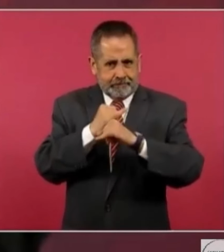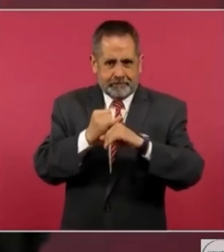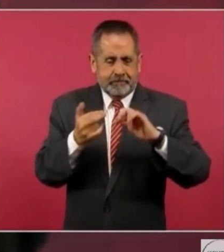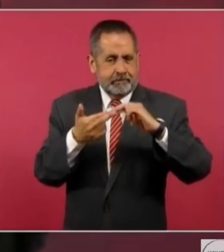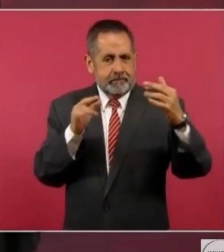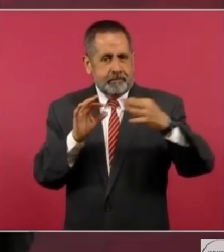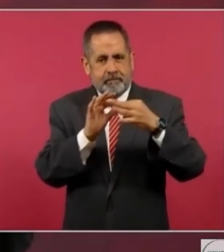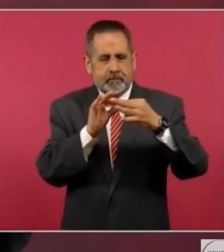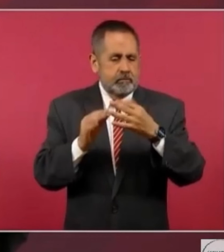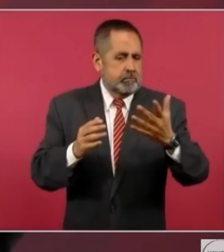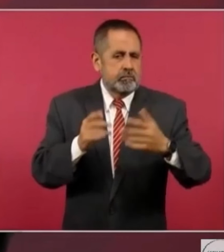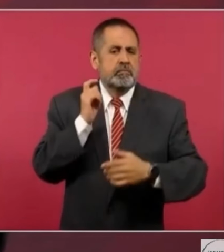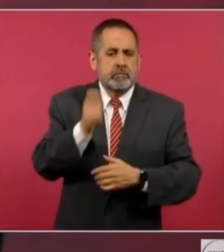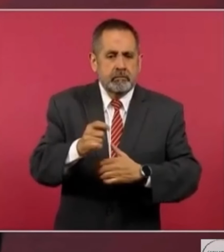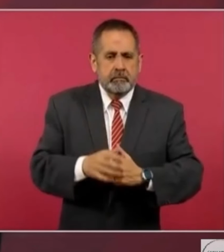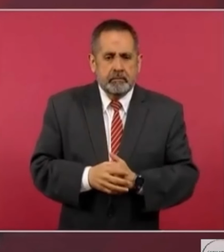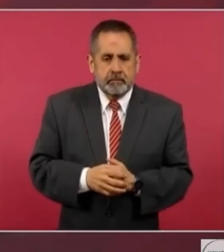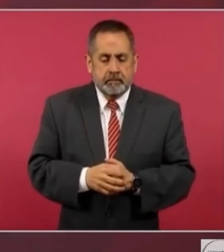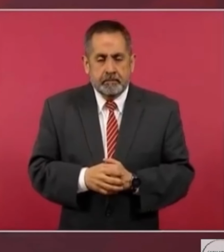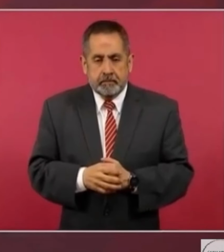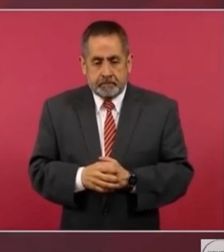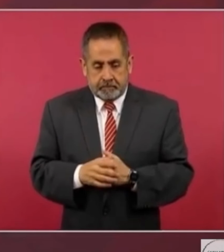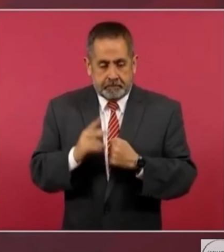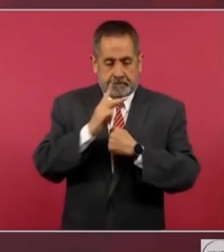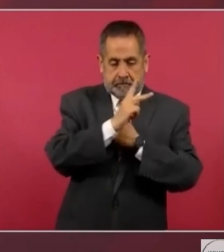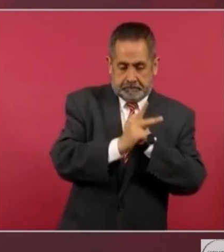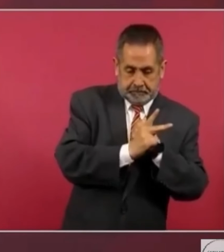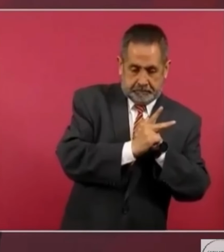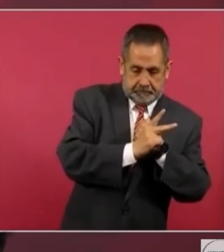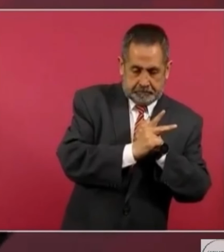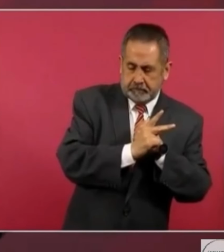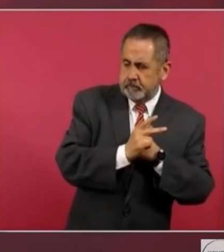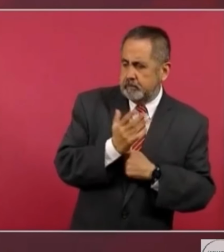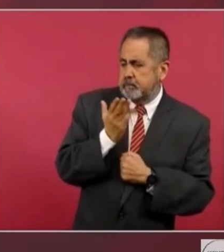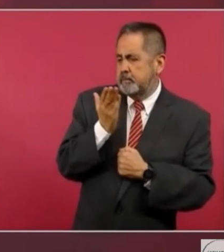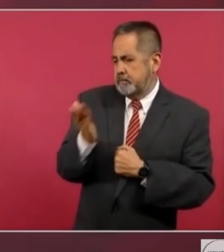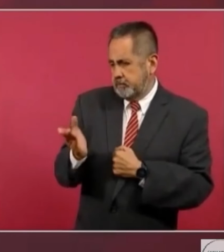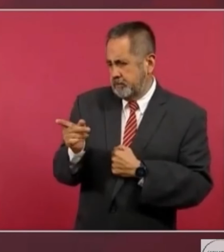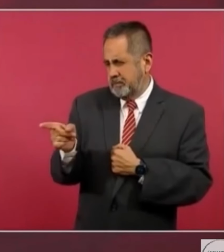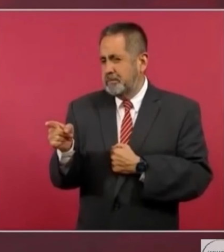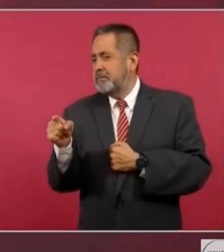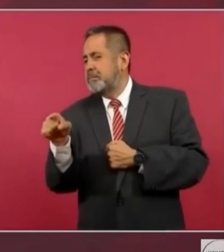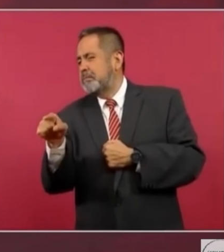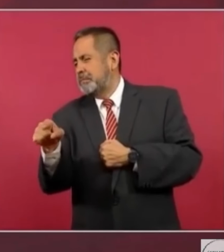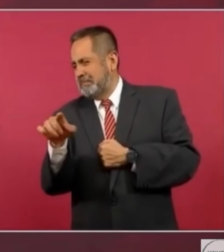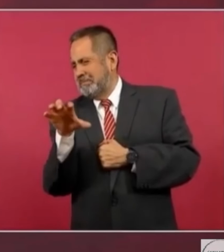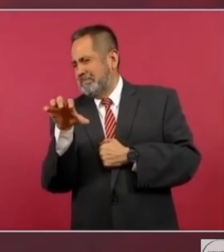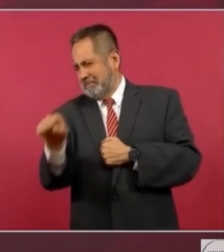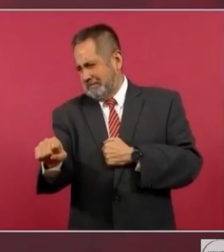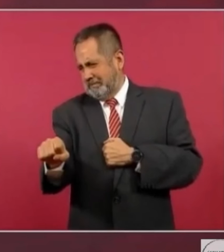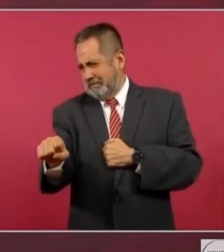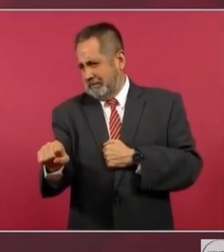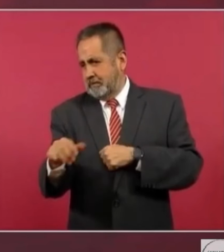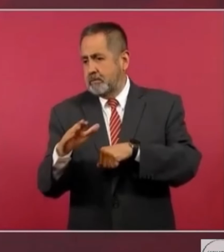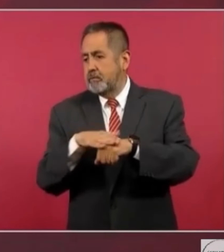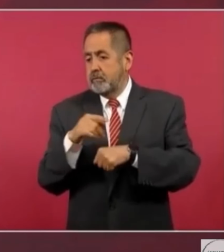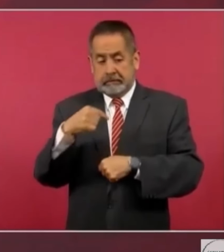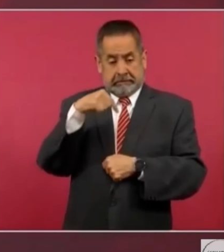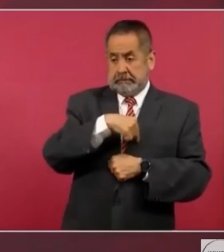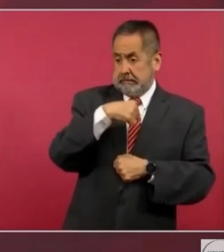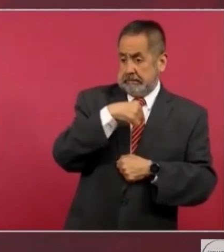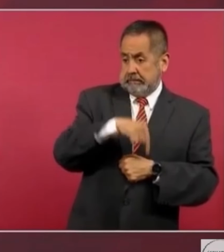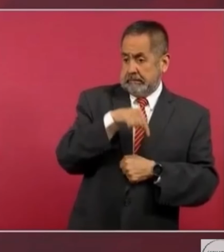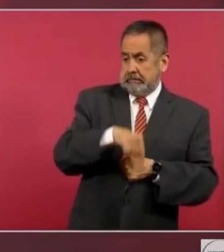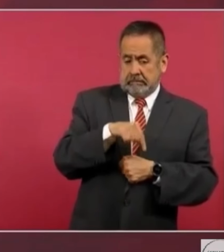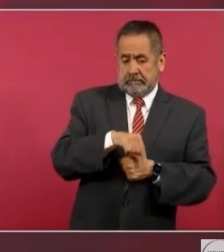Estado, otro Estado, solicita que se detenga una persona porque tiene una causa iniciada y